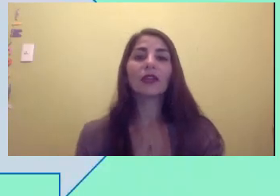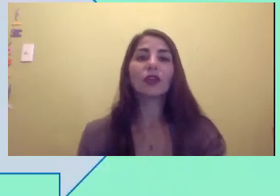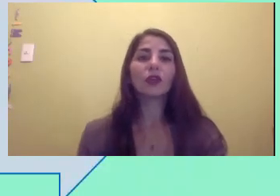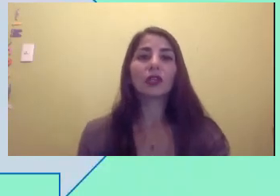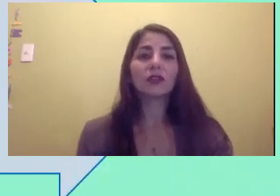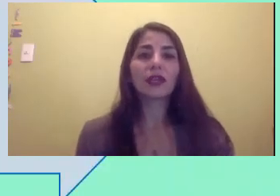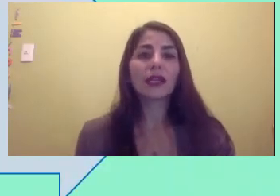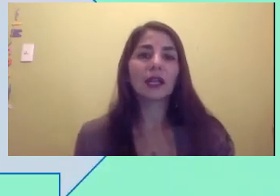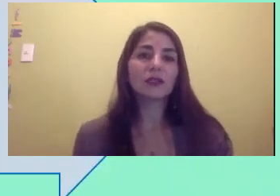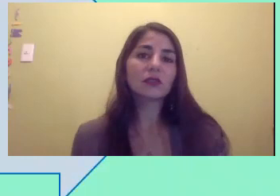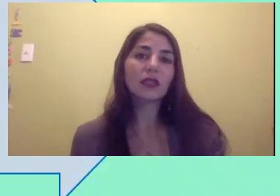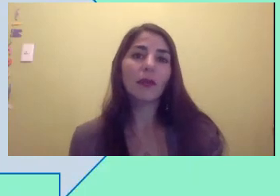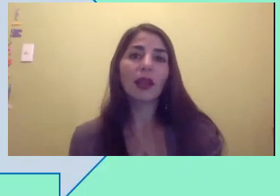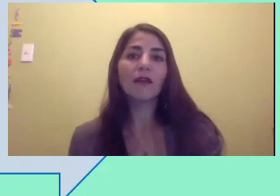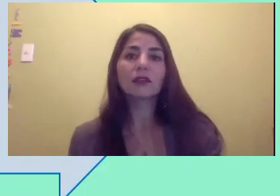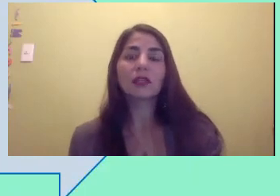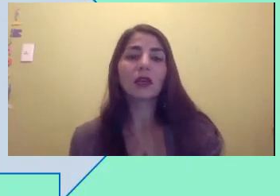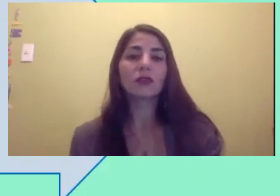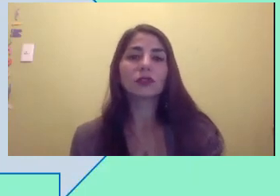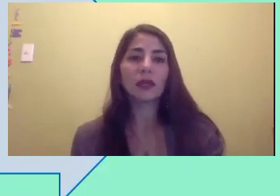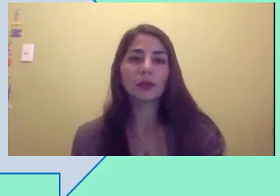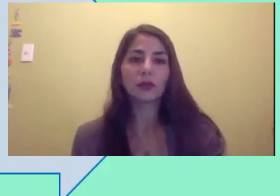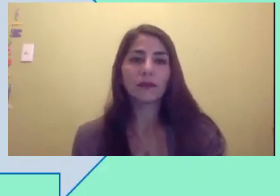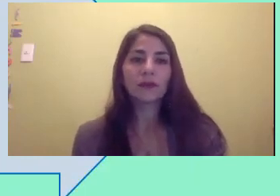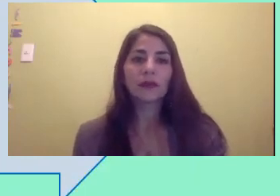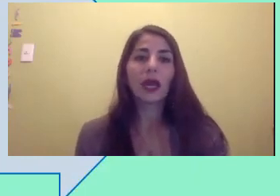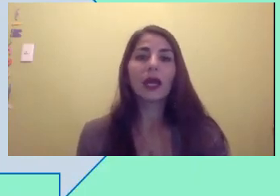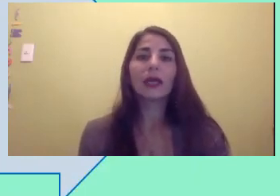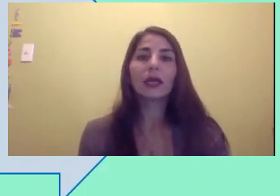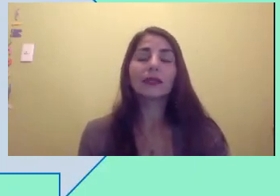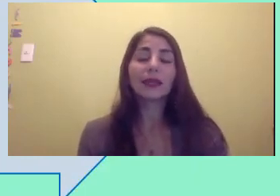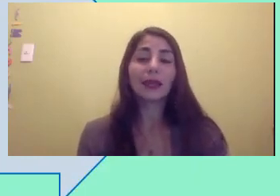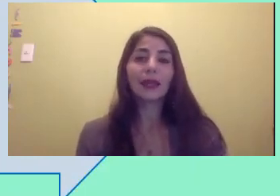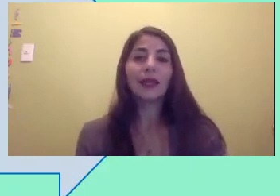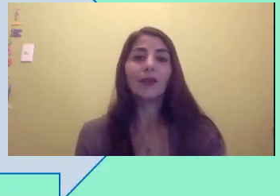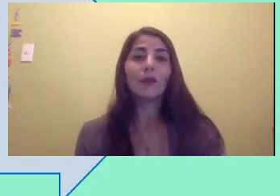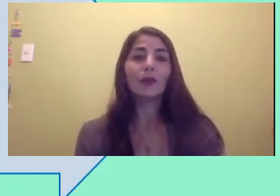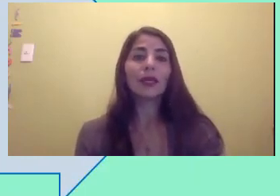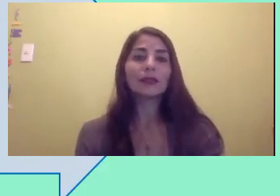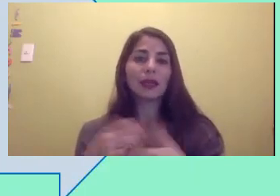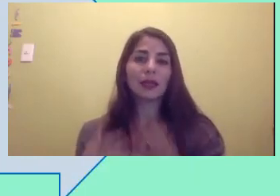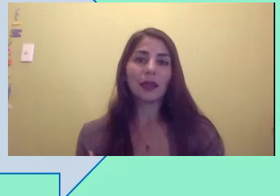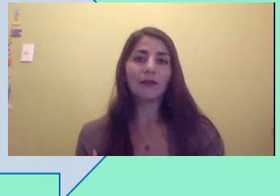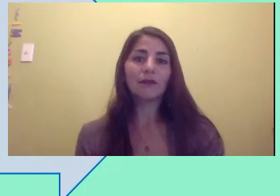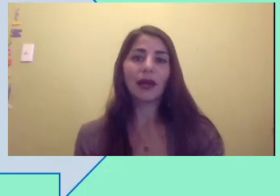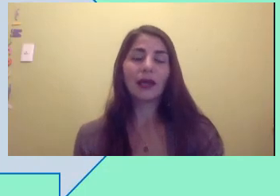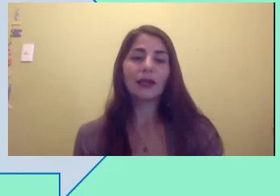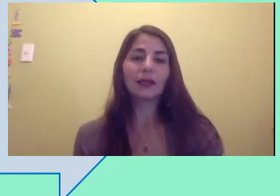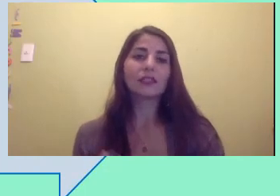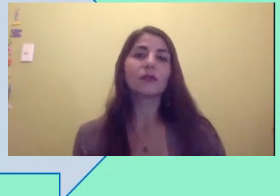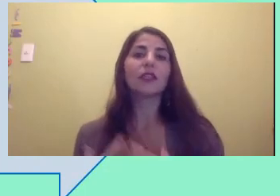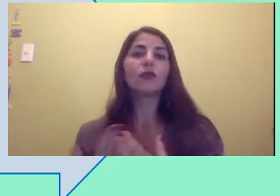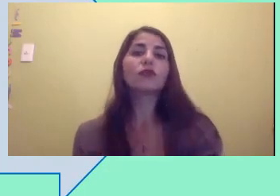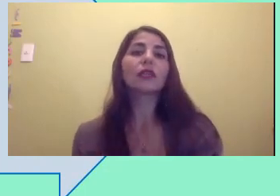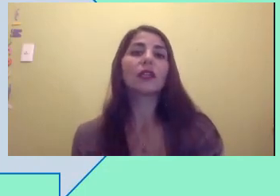¿A qué me refiero con esto de la relación seña-palabra, seña-concepto? Ya es que una seña va